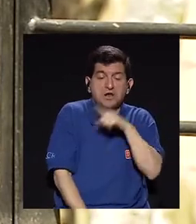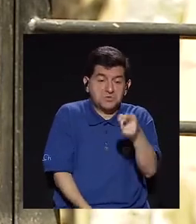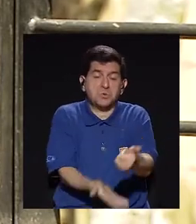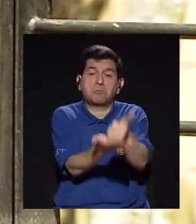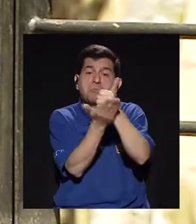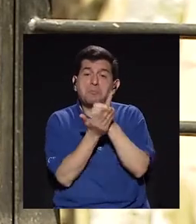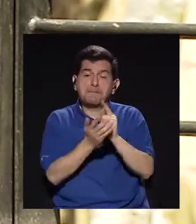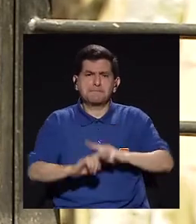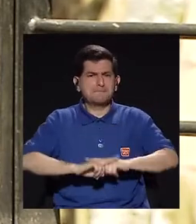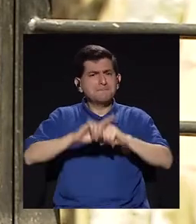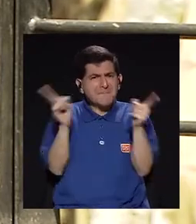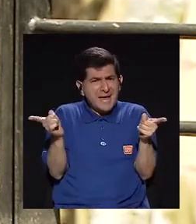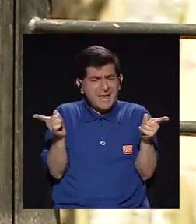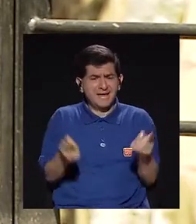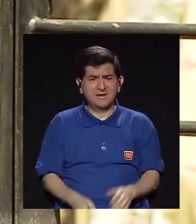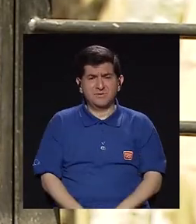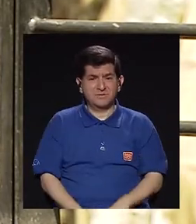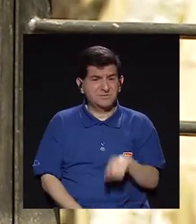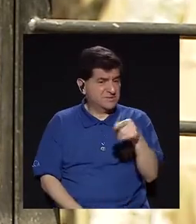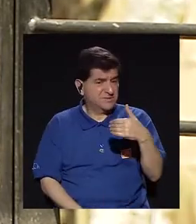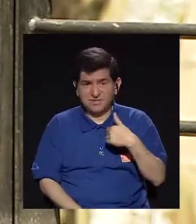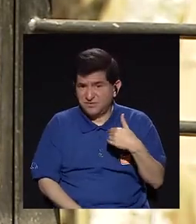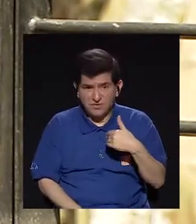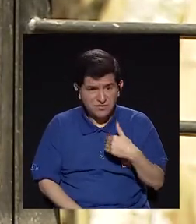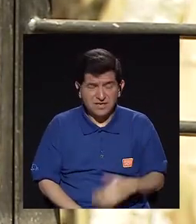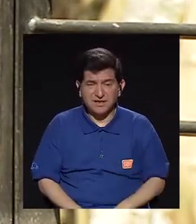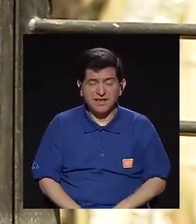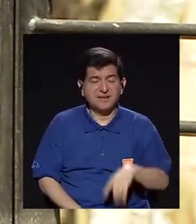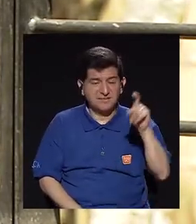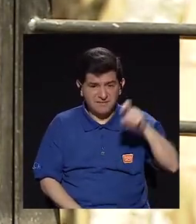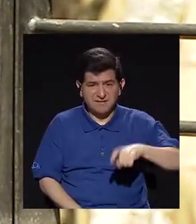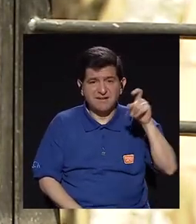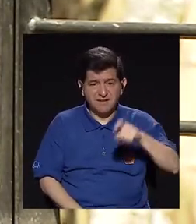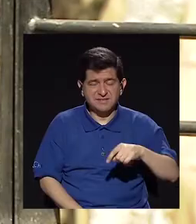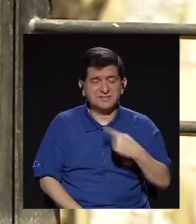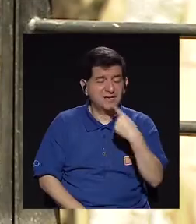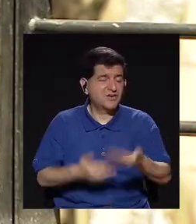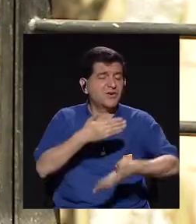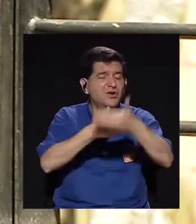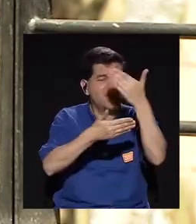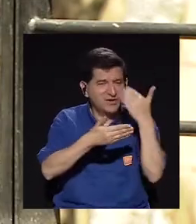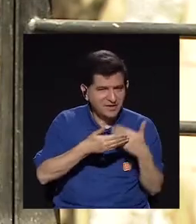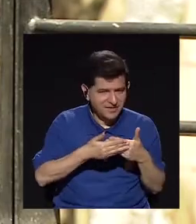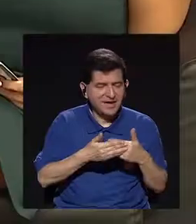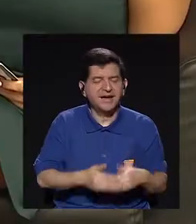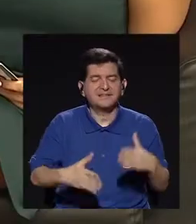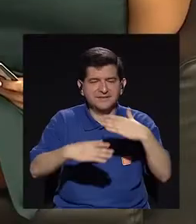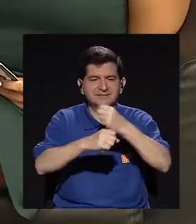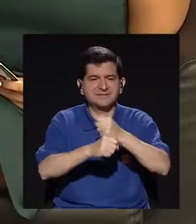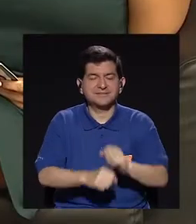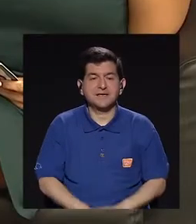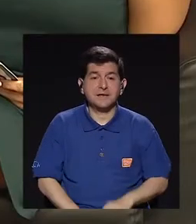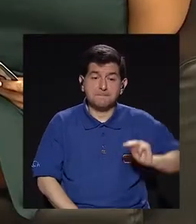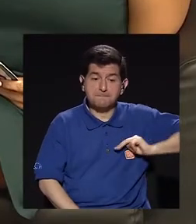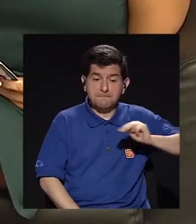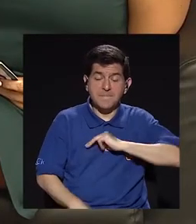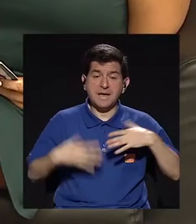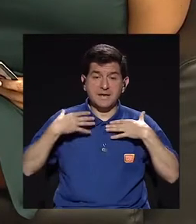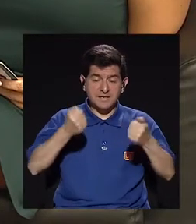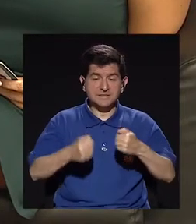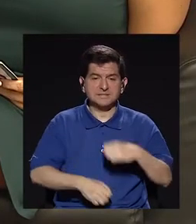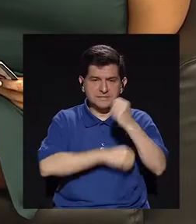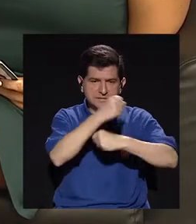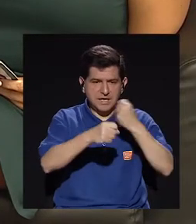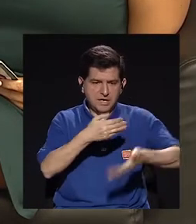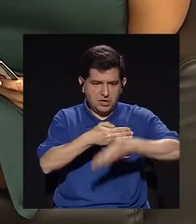y eso nos sirve. Pero en el caso que no, se tienen que hacer esto que les comentaba. En el Ministerio de Salud,